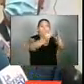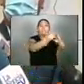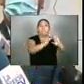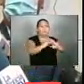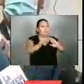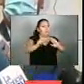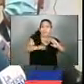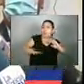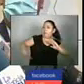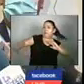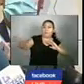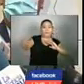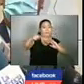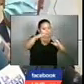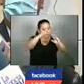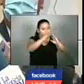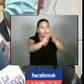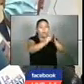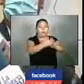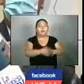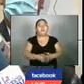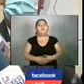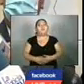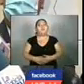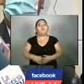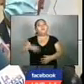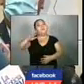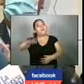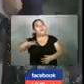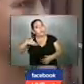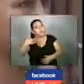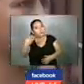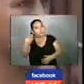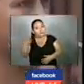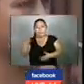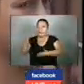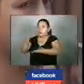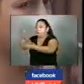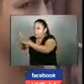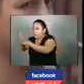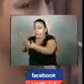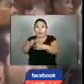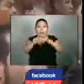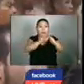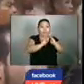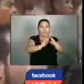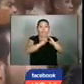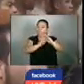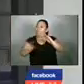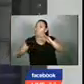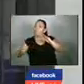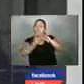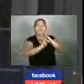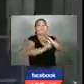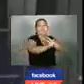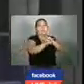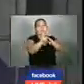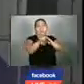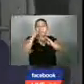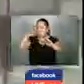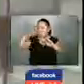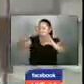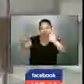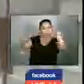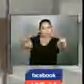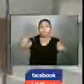y luego se han desplazado hacia el área rural. También ahí ha habido